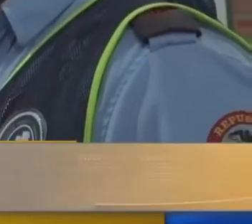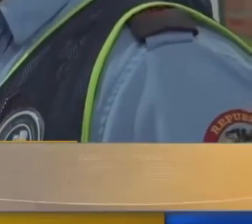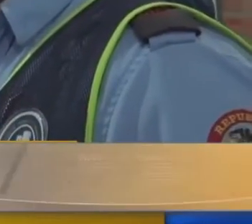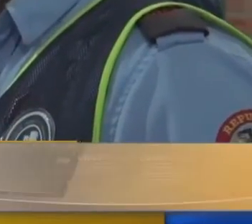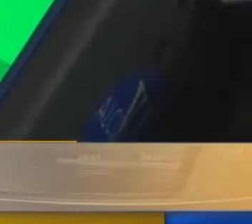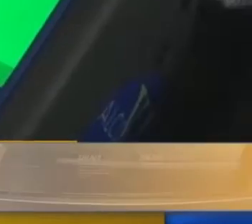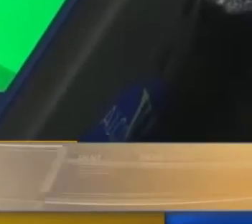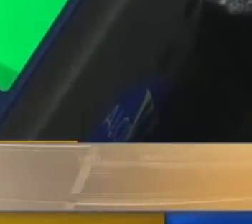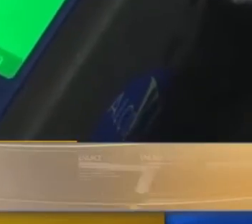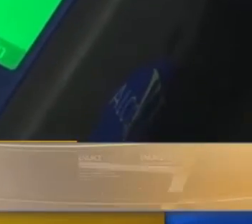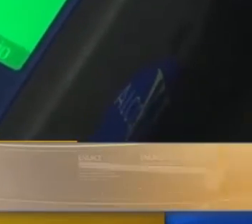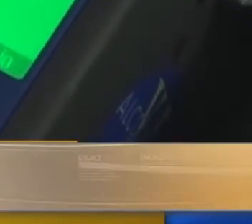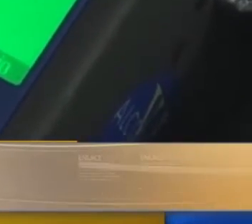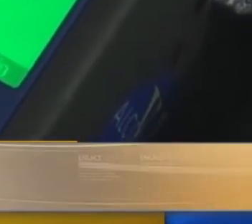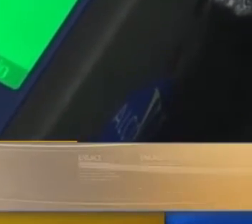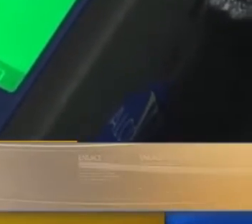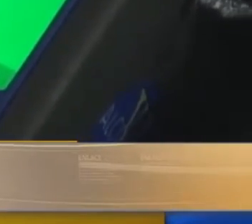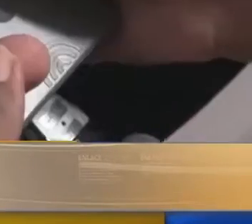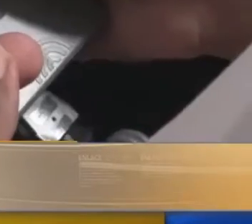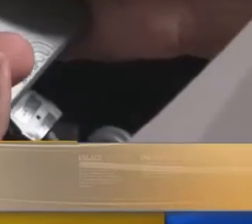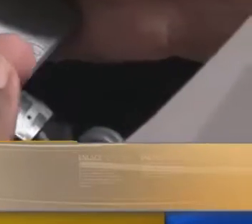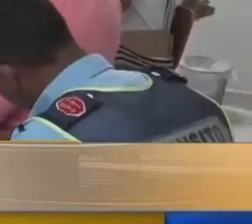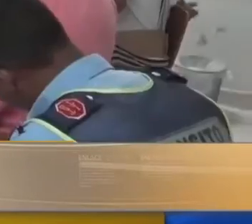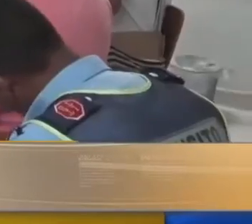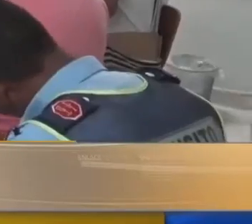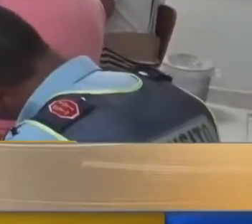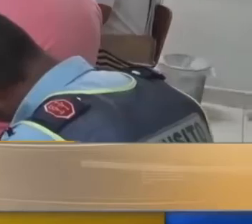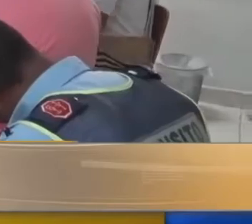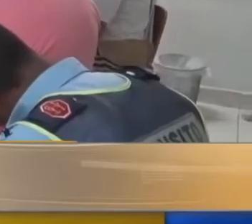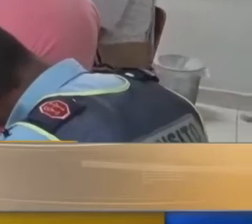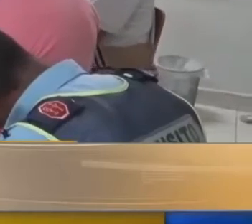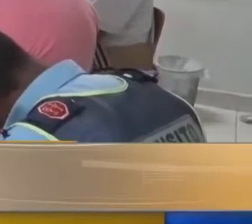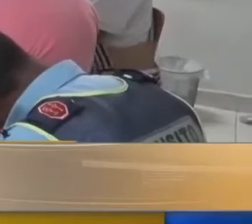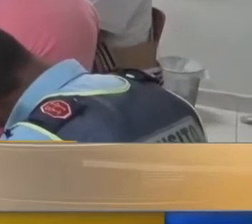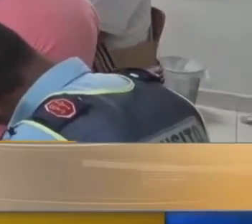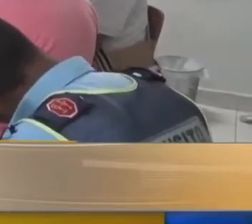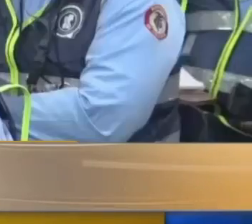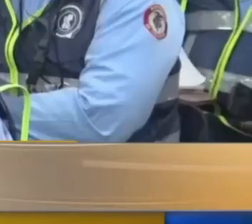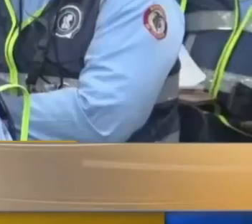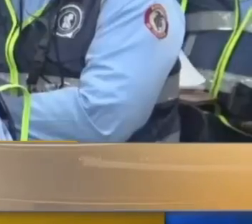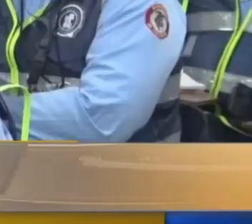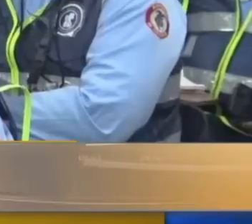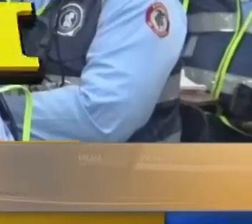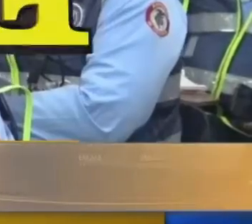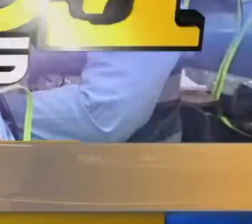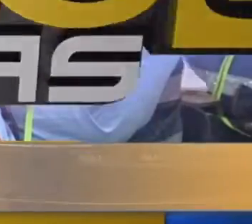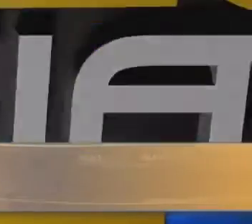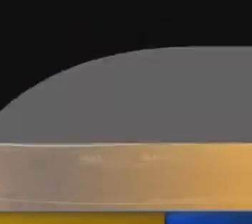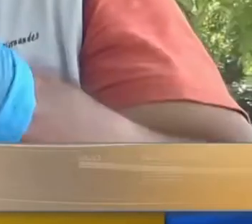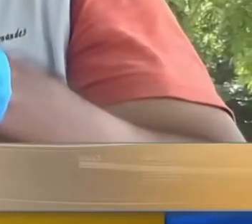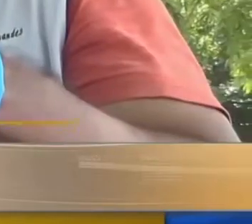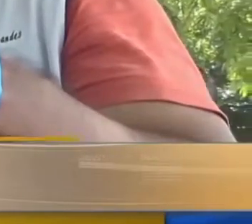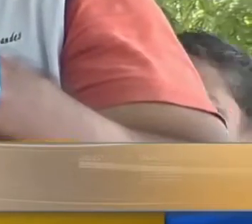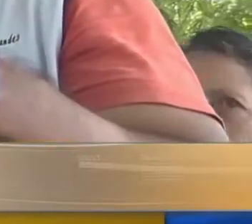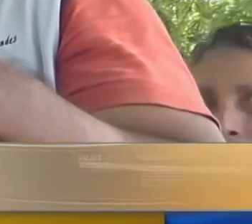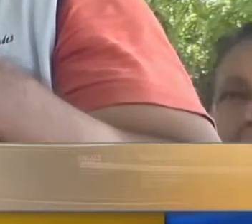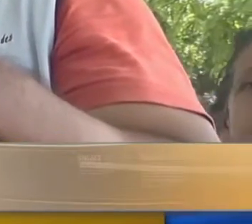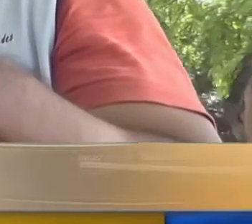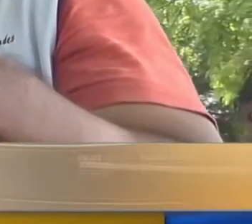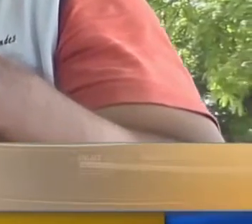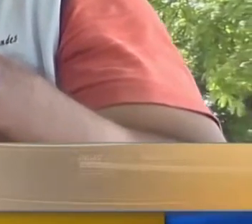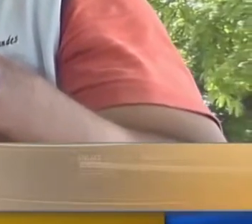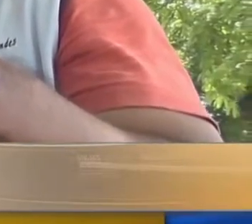Tránsito y Transporte formó a 53 de sus unidades mediante convenio impulsado por el director de ese despacho, Alberto Cotes Acosta. Animalistas